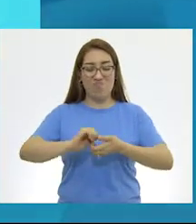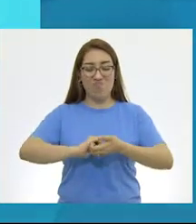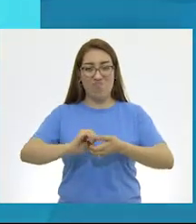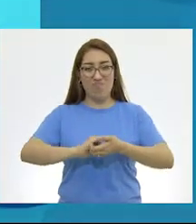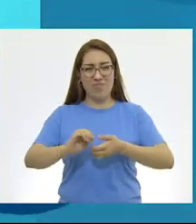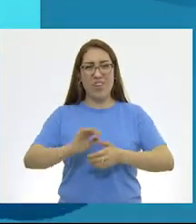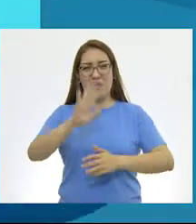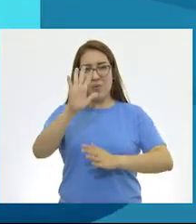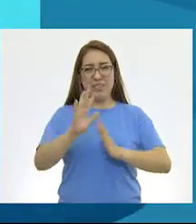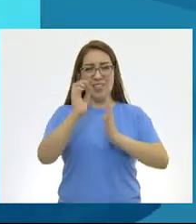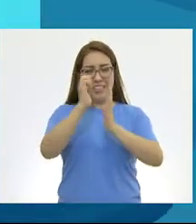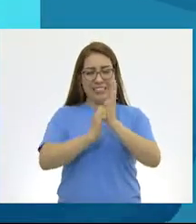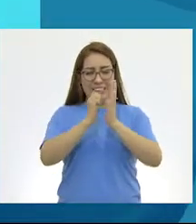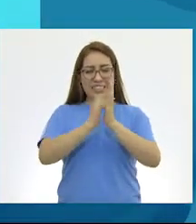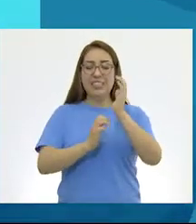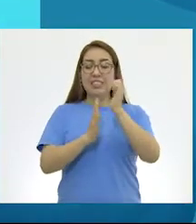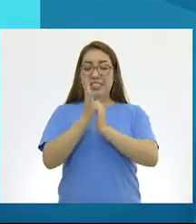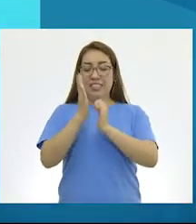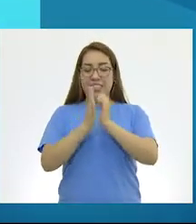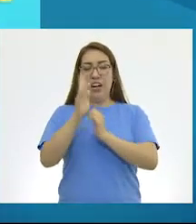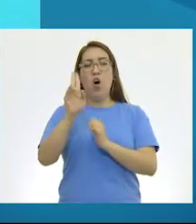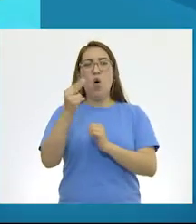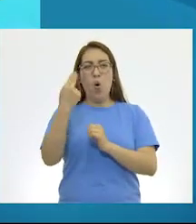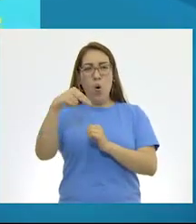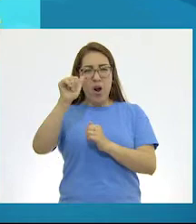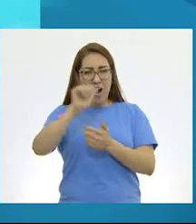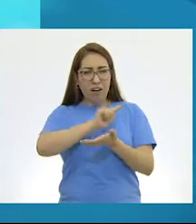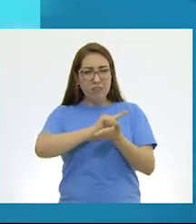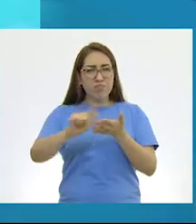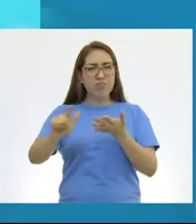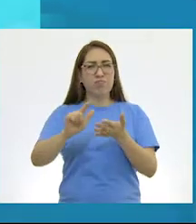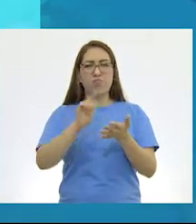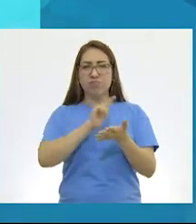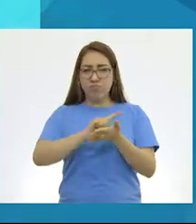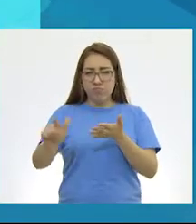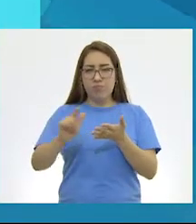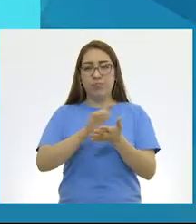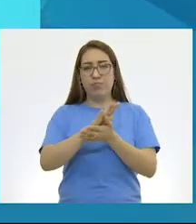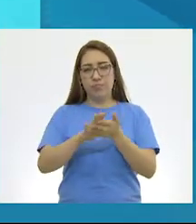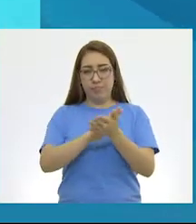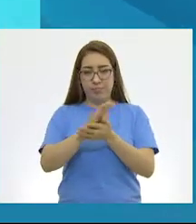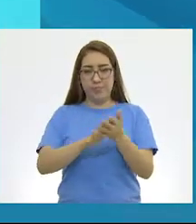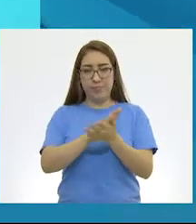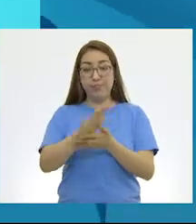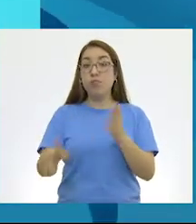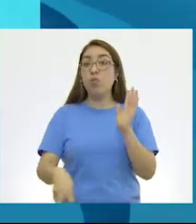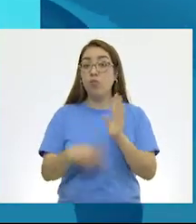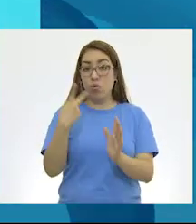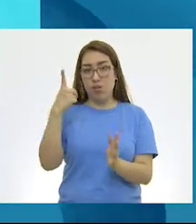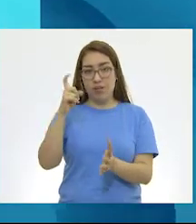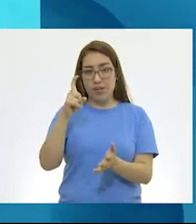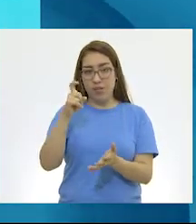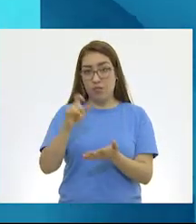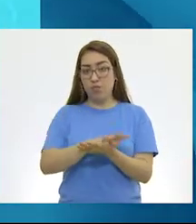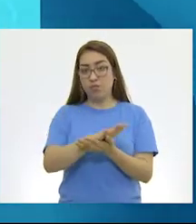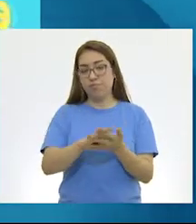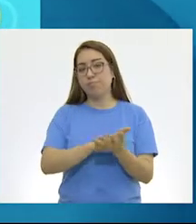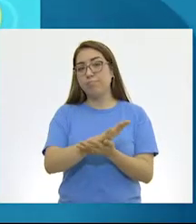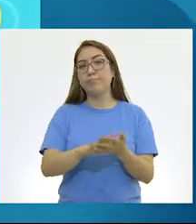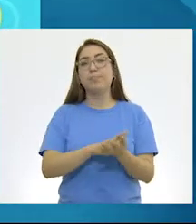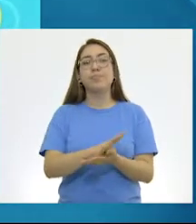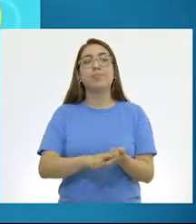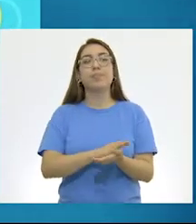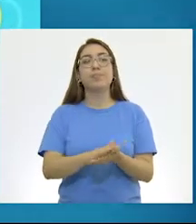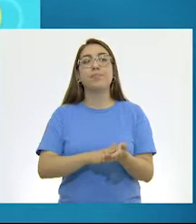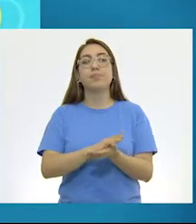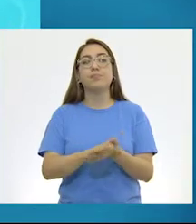dedos. Ahora haz como que rasguñas la palma de tus manos para lavar tus uñas. Enjuaga tus manos con